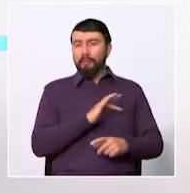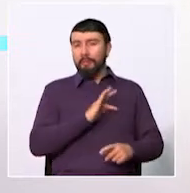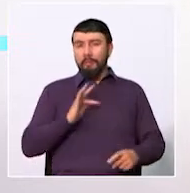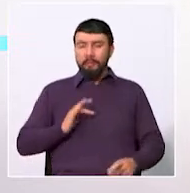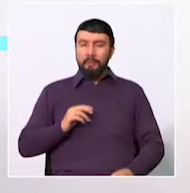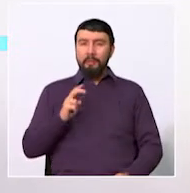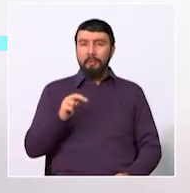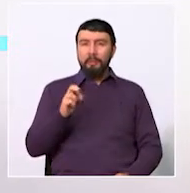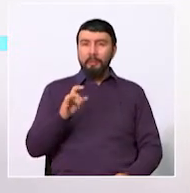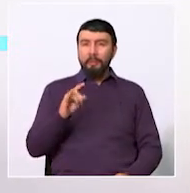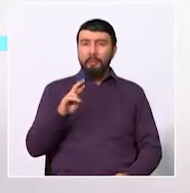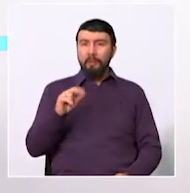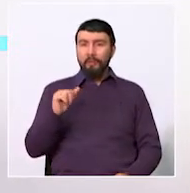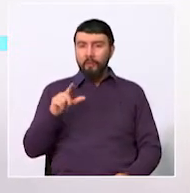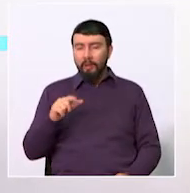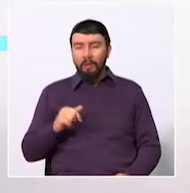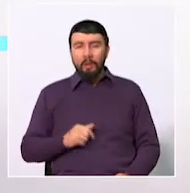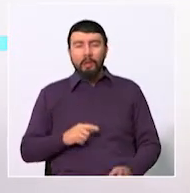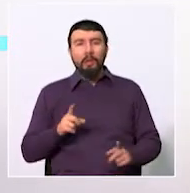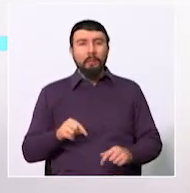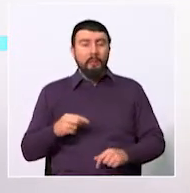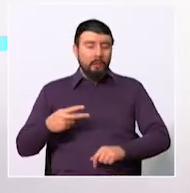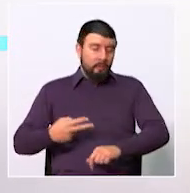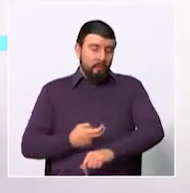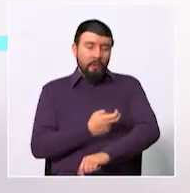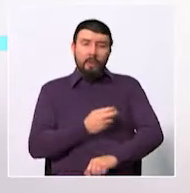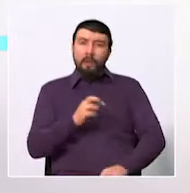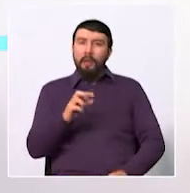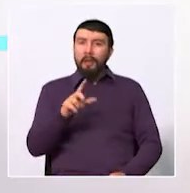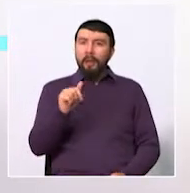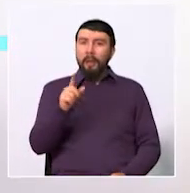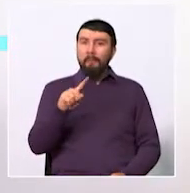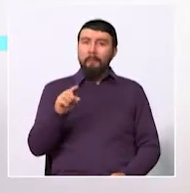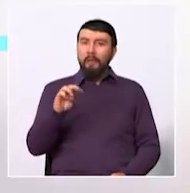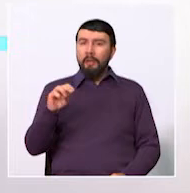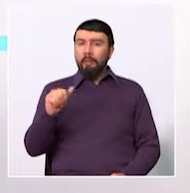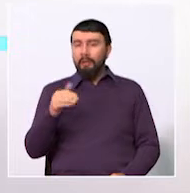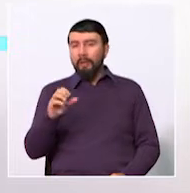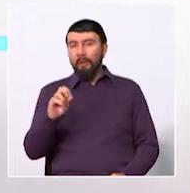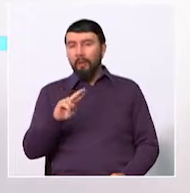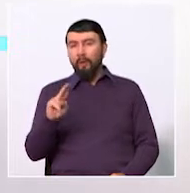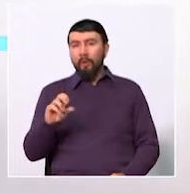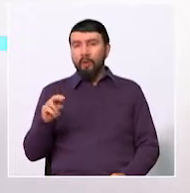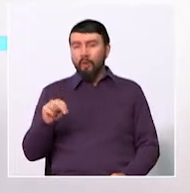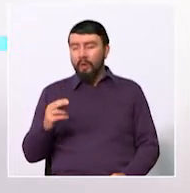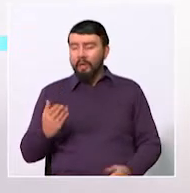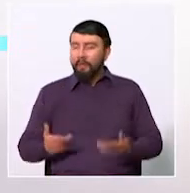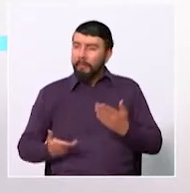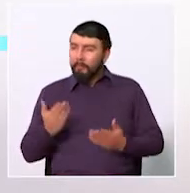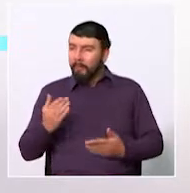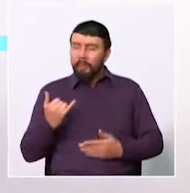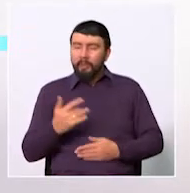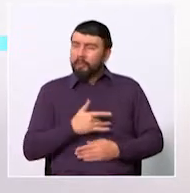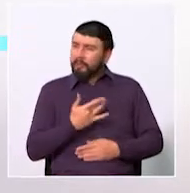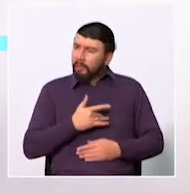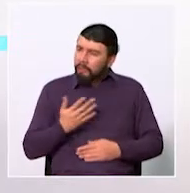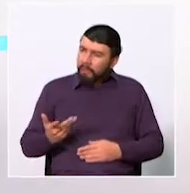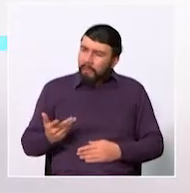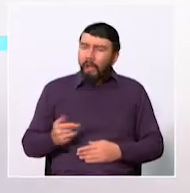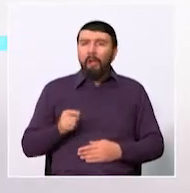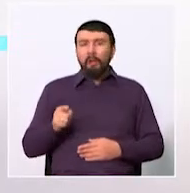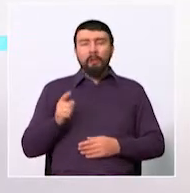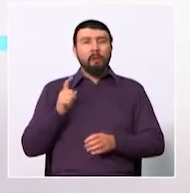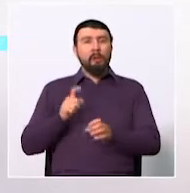excelente el plasma y el ozono dependiendo la sintomatología y habría que puedes mirar